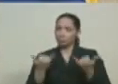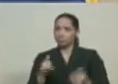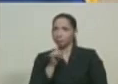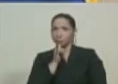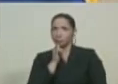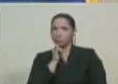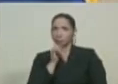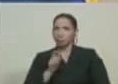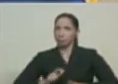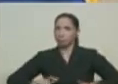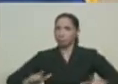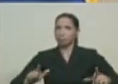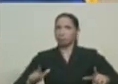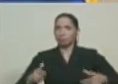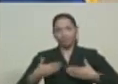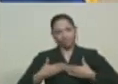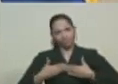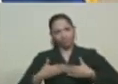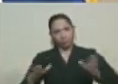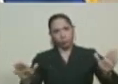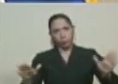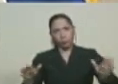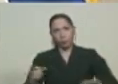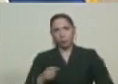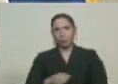espacios. Por supuesto estaremos ampliando en otras emisiones. Adelante.